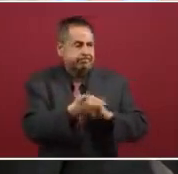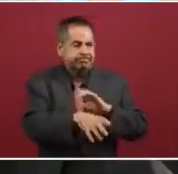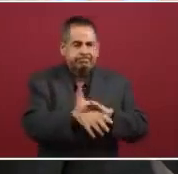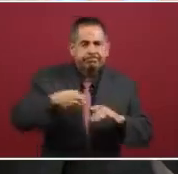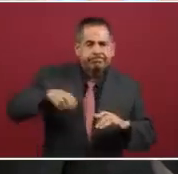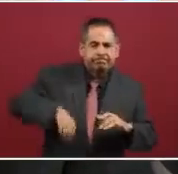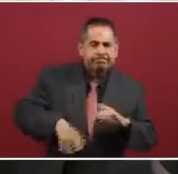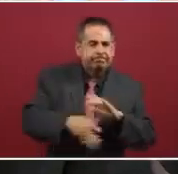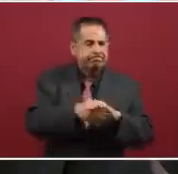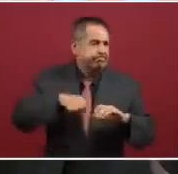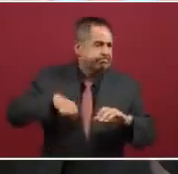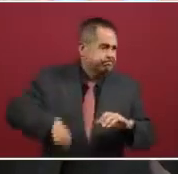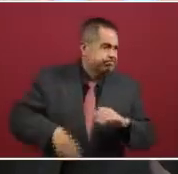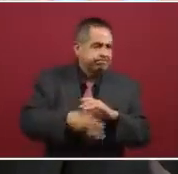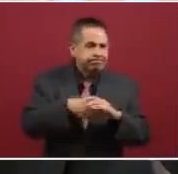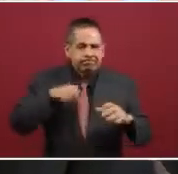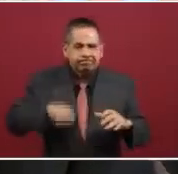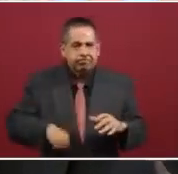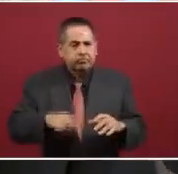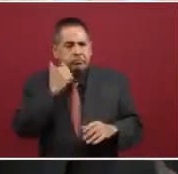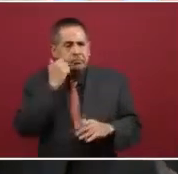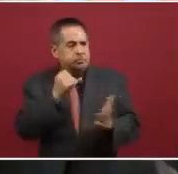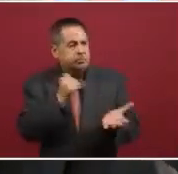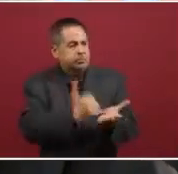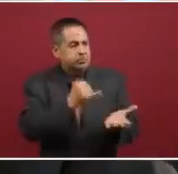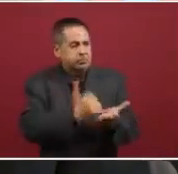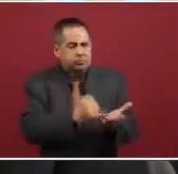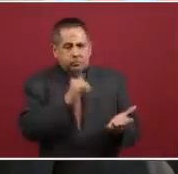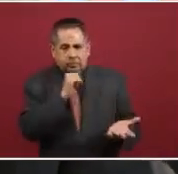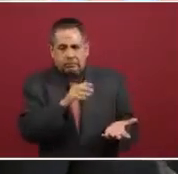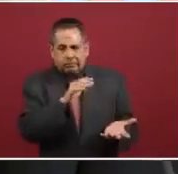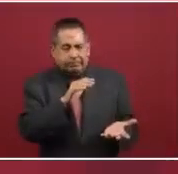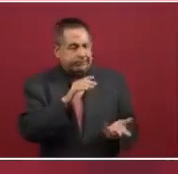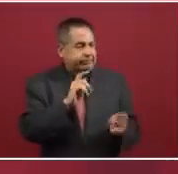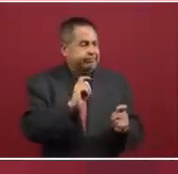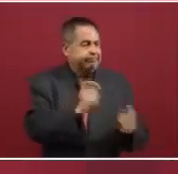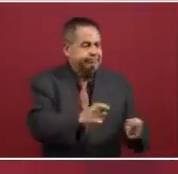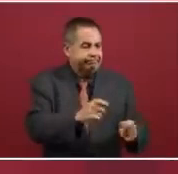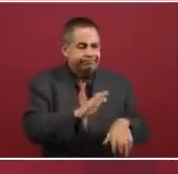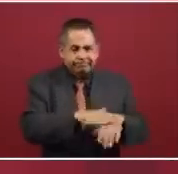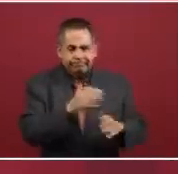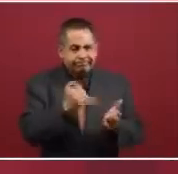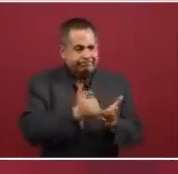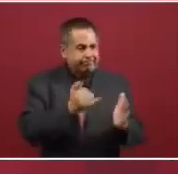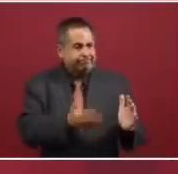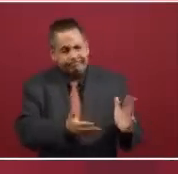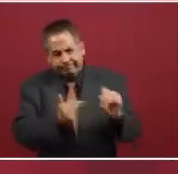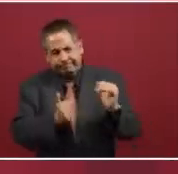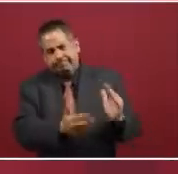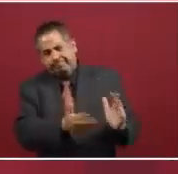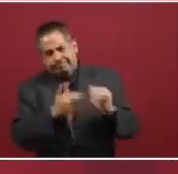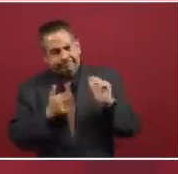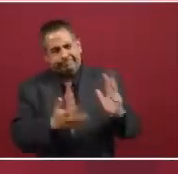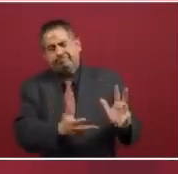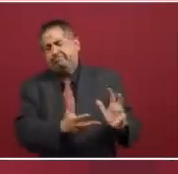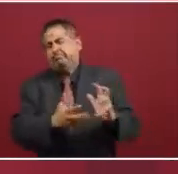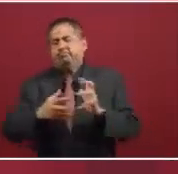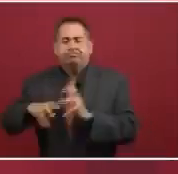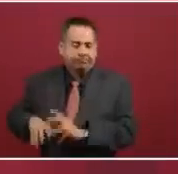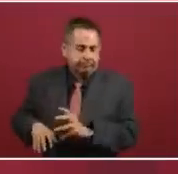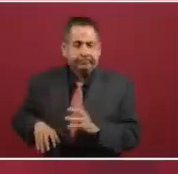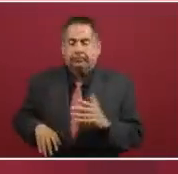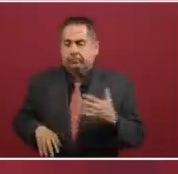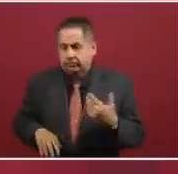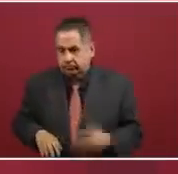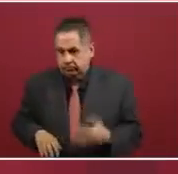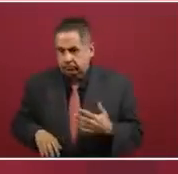No quisimos incrementar impuestos de ningún tipo, no quisimos combatir la evasión y la elusión fiscal y acabamos dependiendo